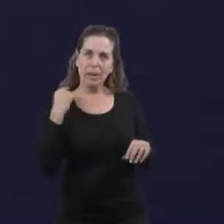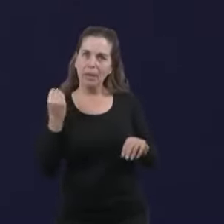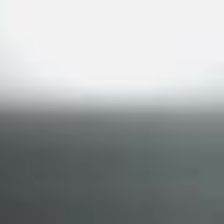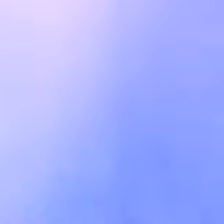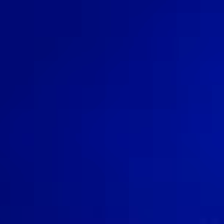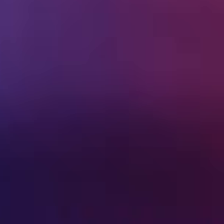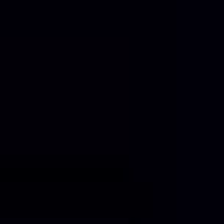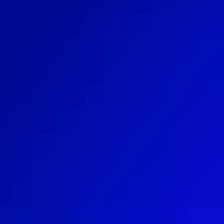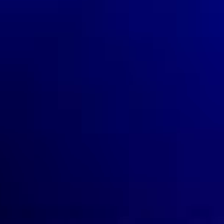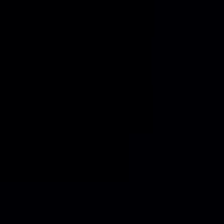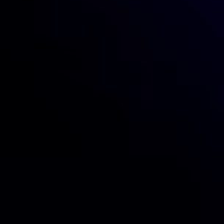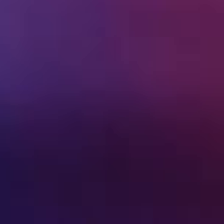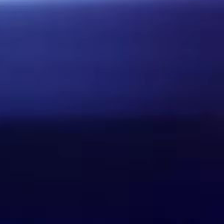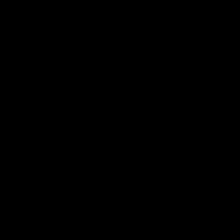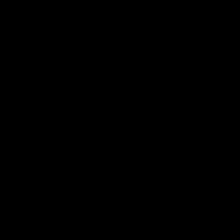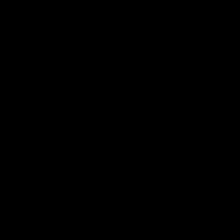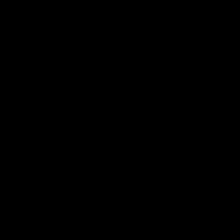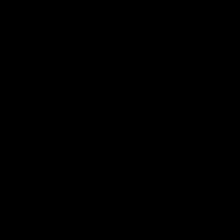nuclear